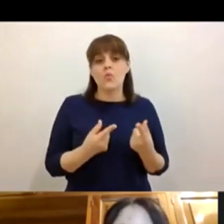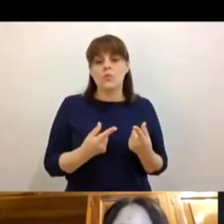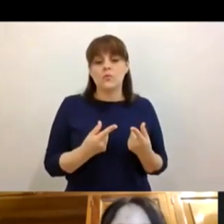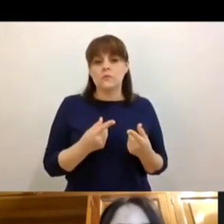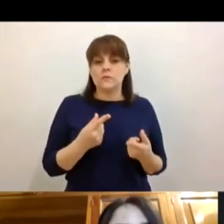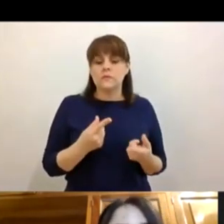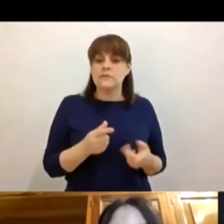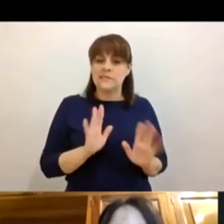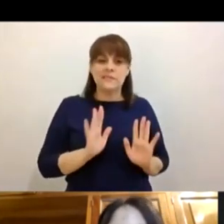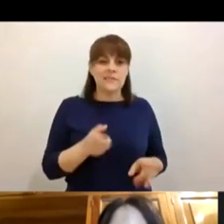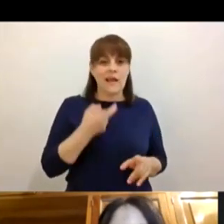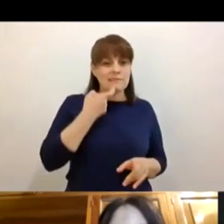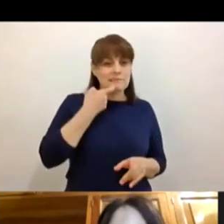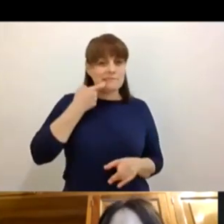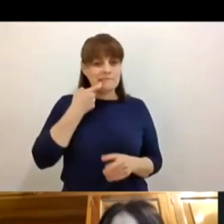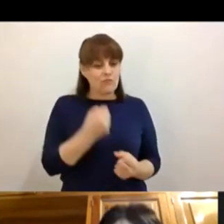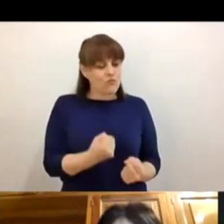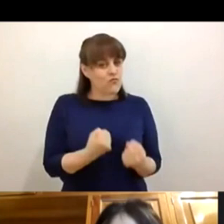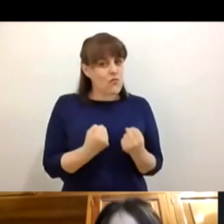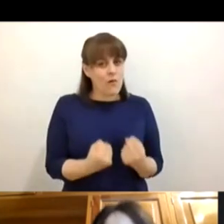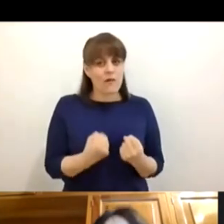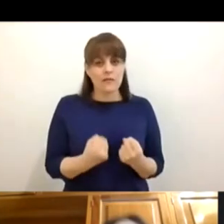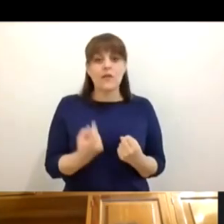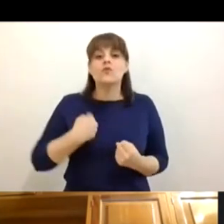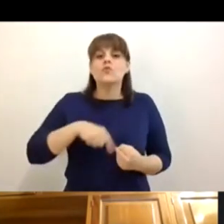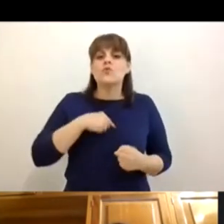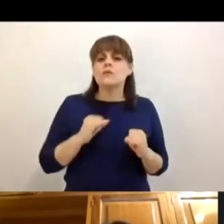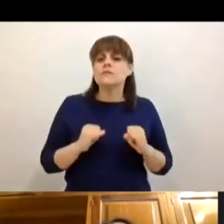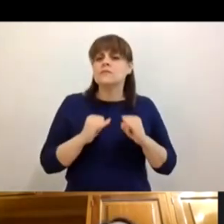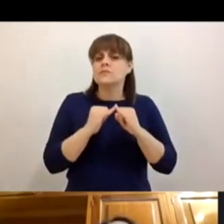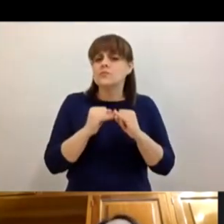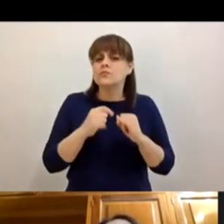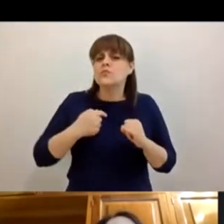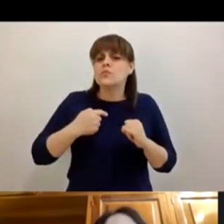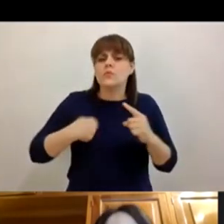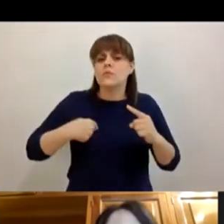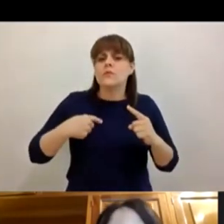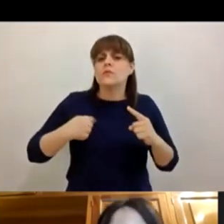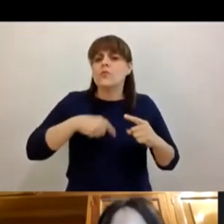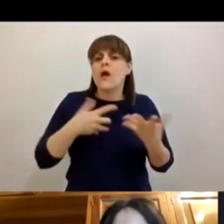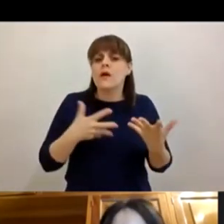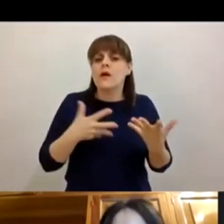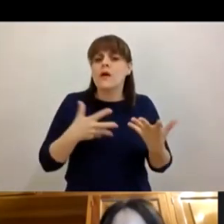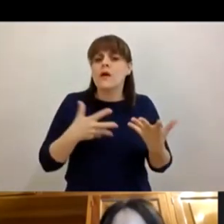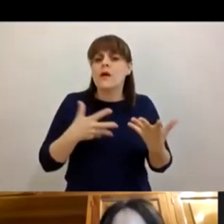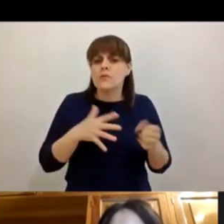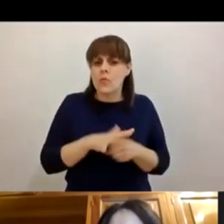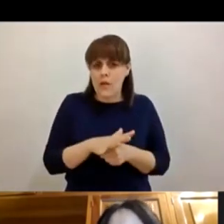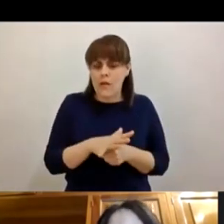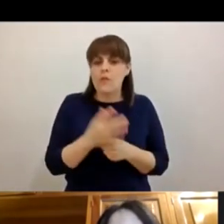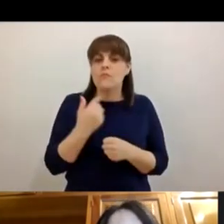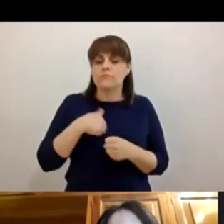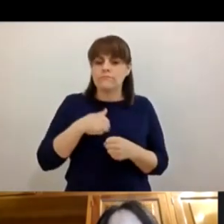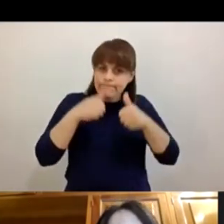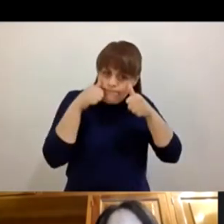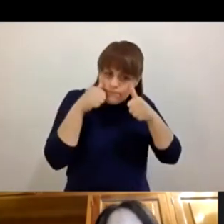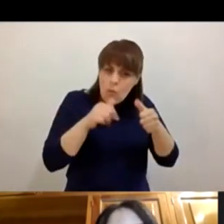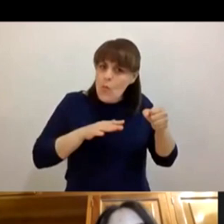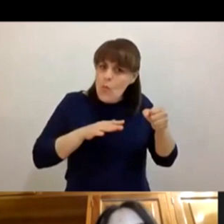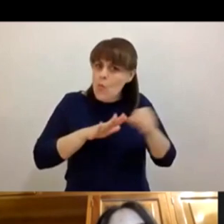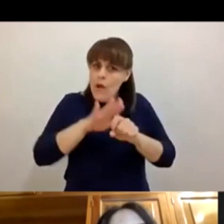¿no? Entonces ahí como instituciones también nos toca estar muy atentos a, pues sí, hasta dónde podemos llegar, ¿no? Hasta